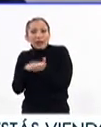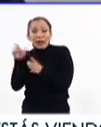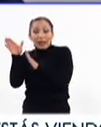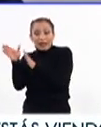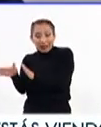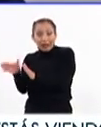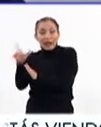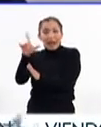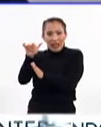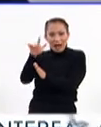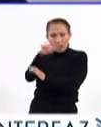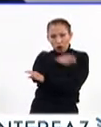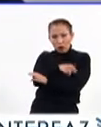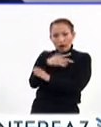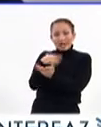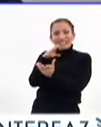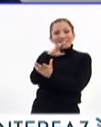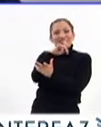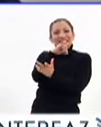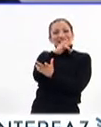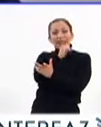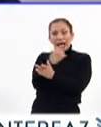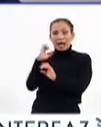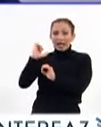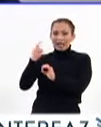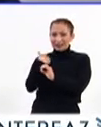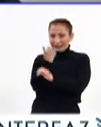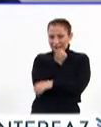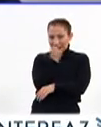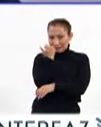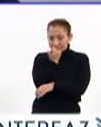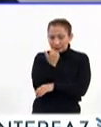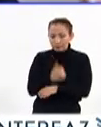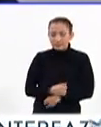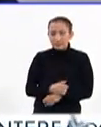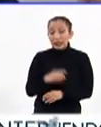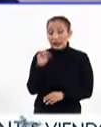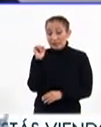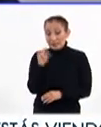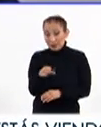tanto Lalo como Cintia son egresados.